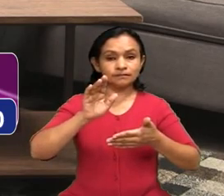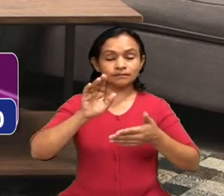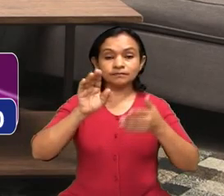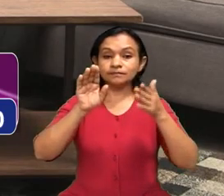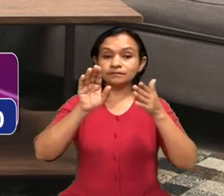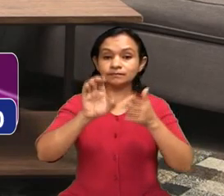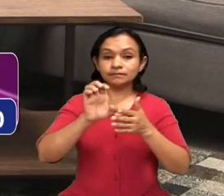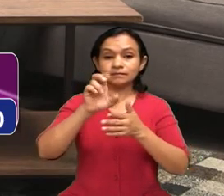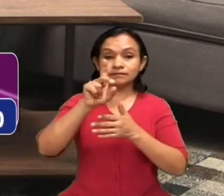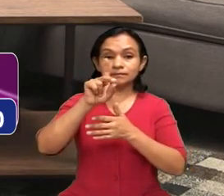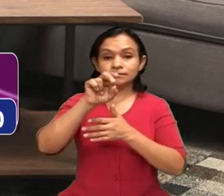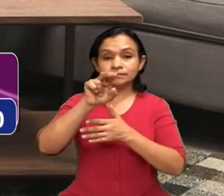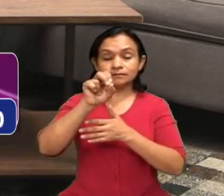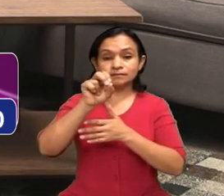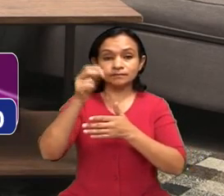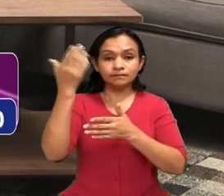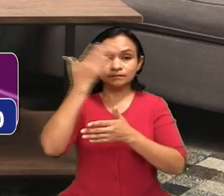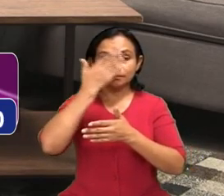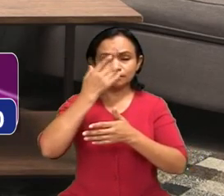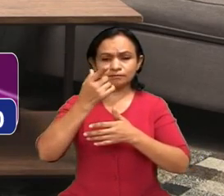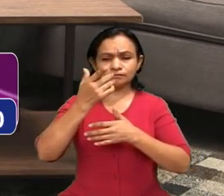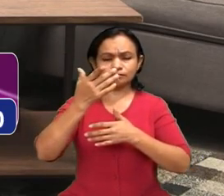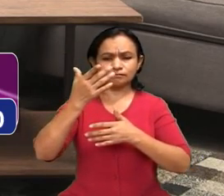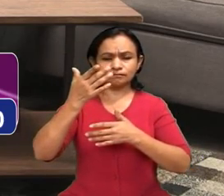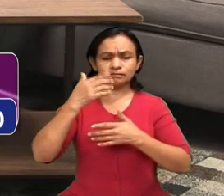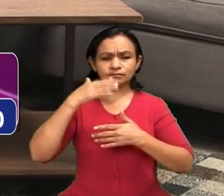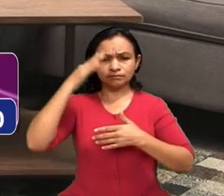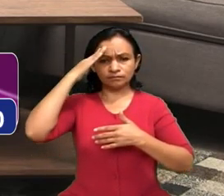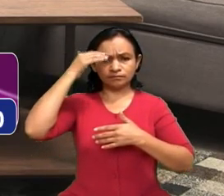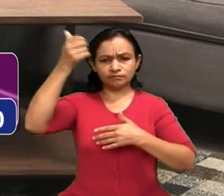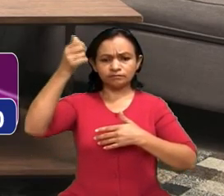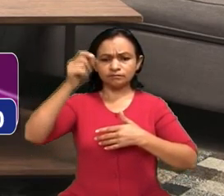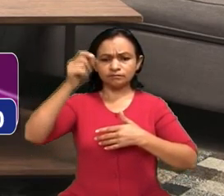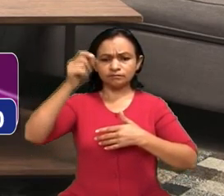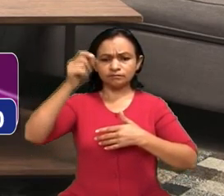único general liberal que no se plega a los designios